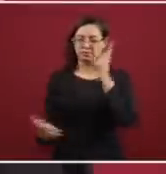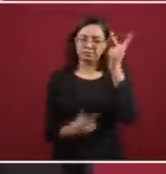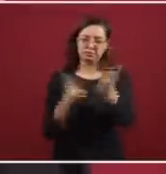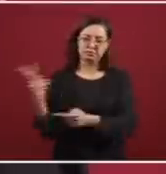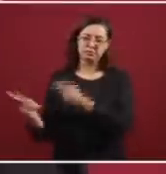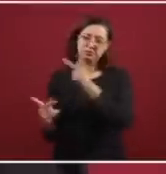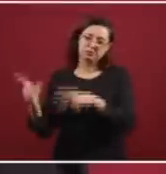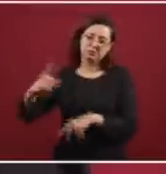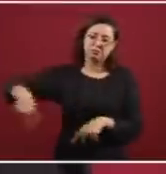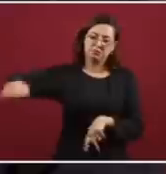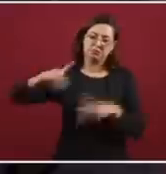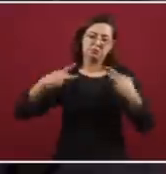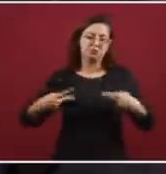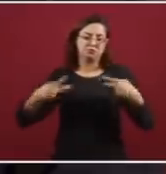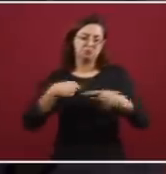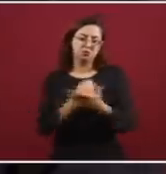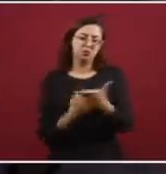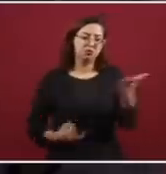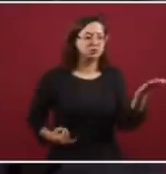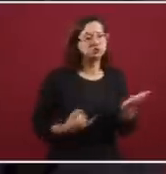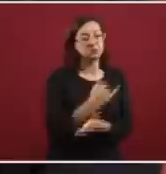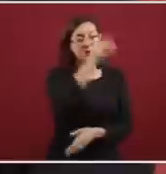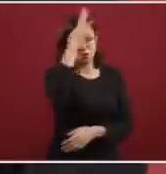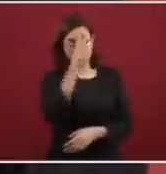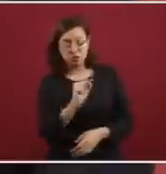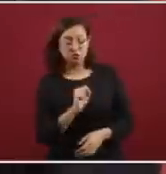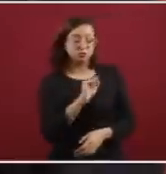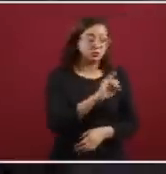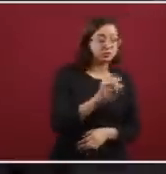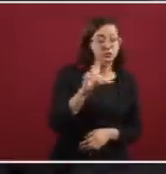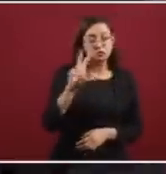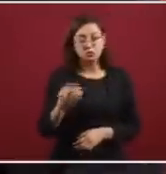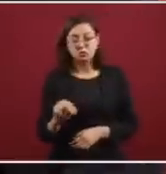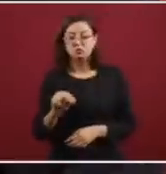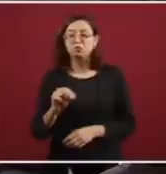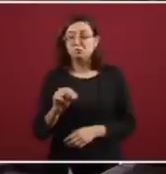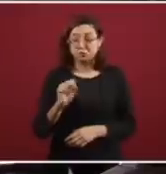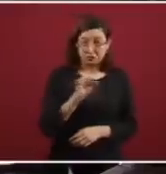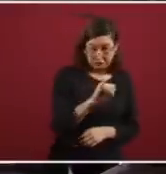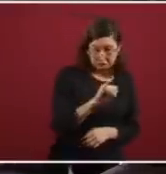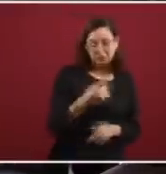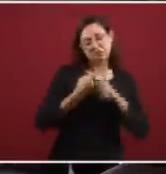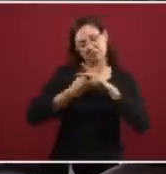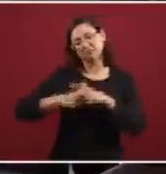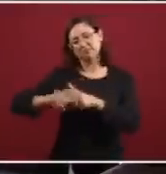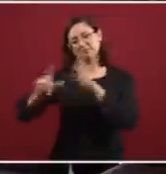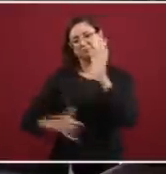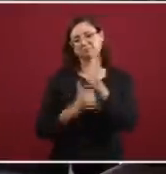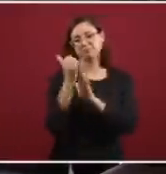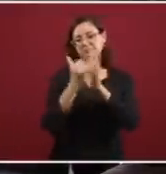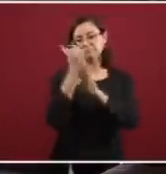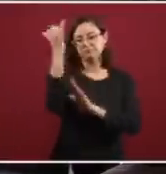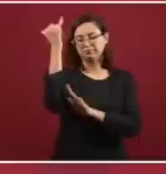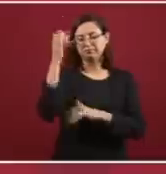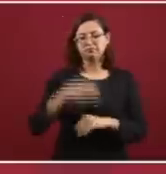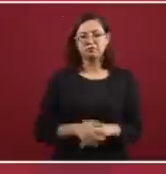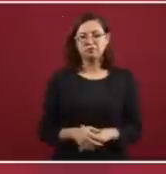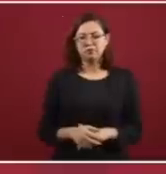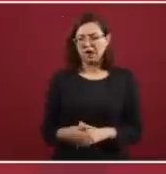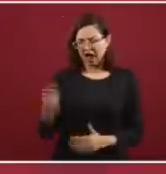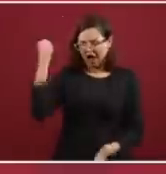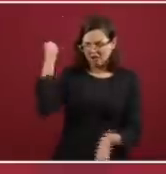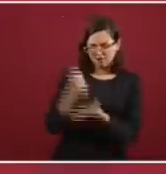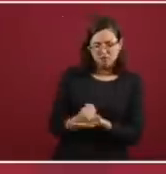va a decir si están de acuerdo, y comenzamos, porque nada por la